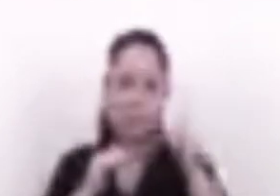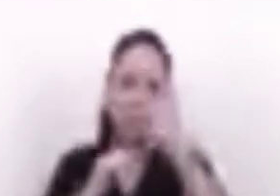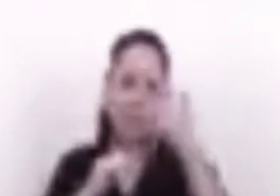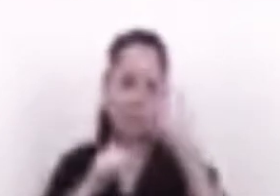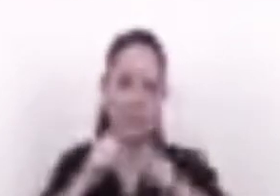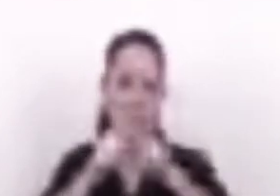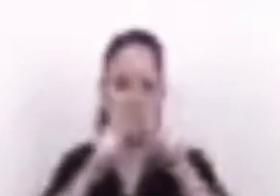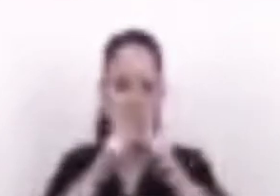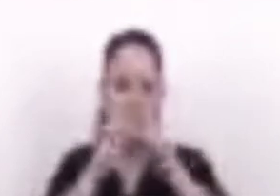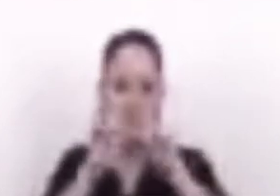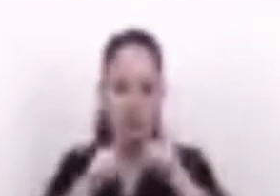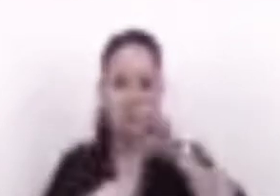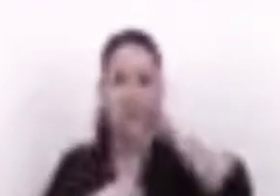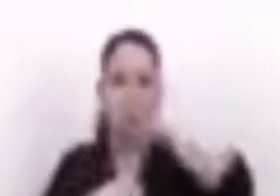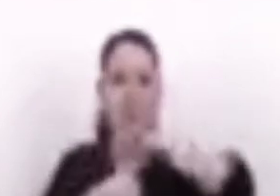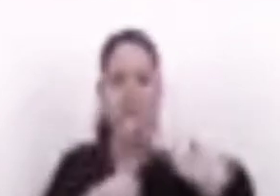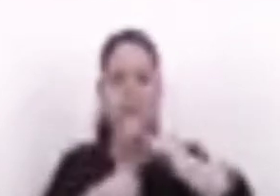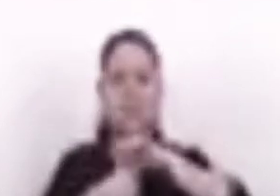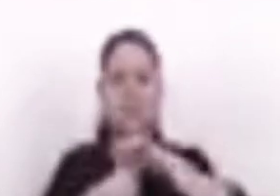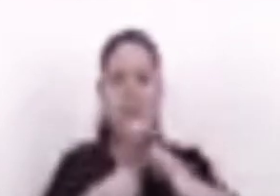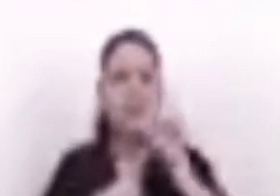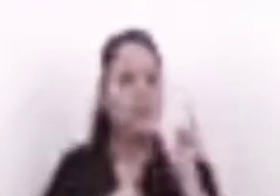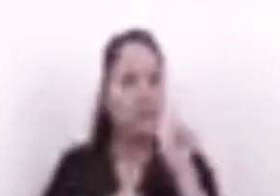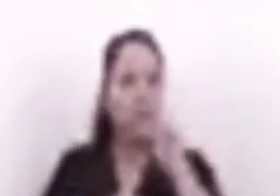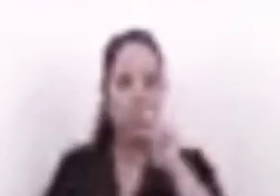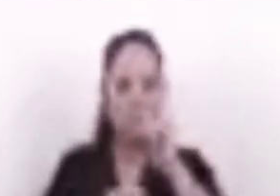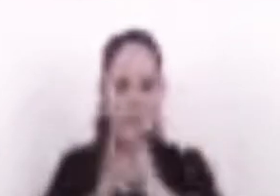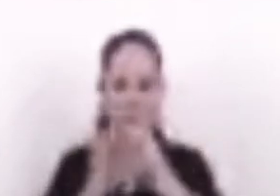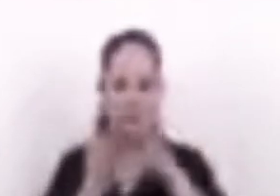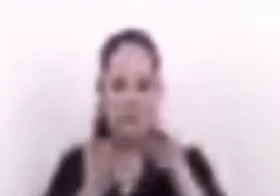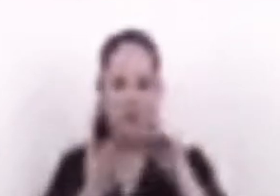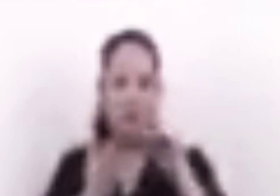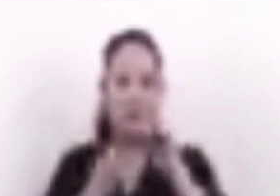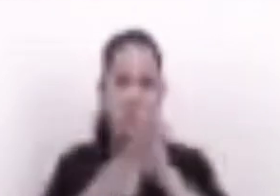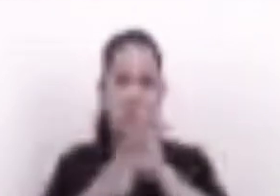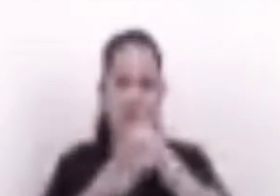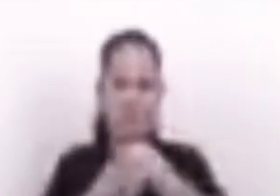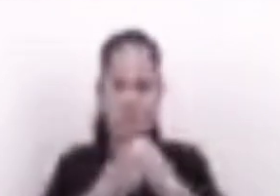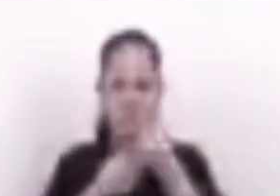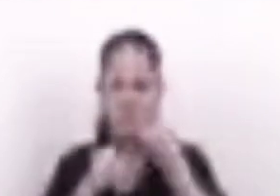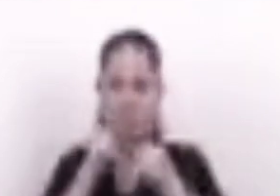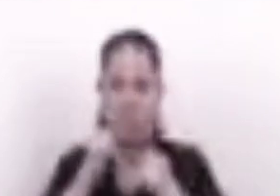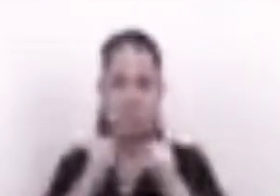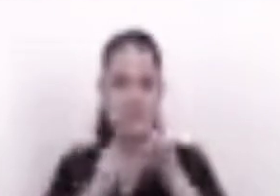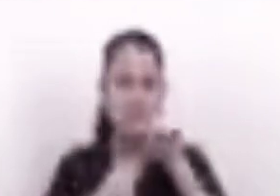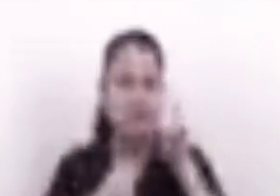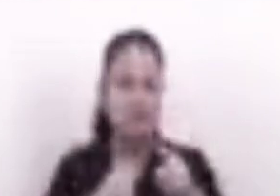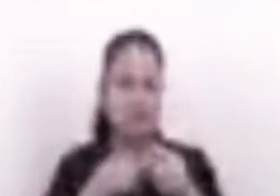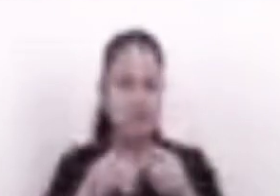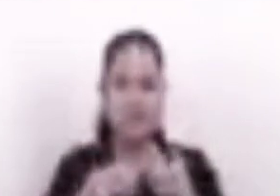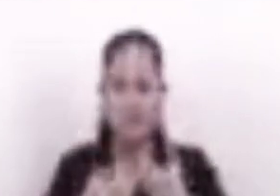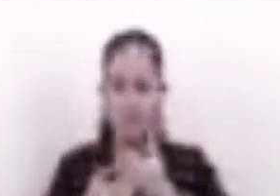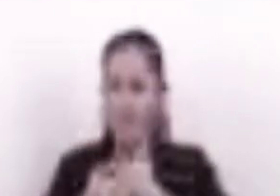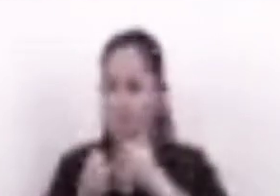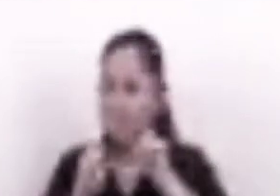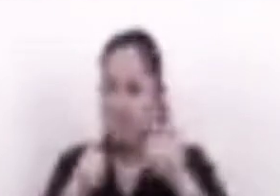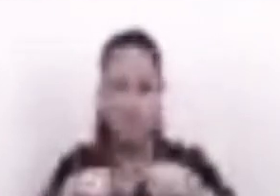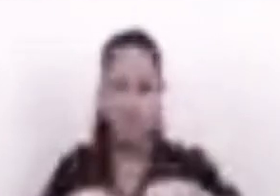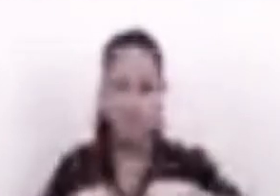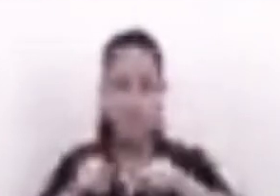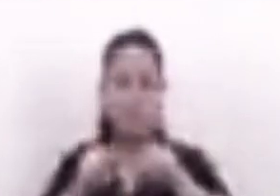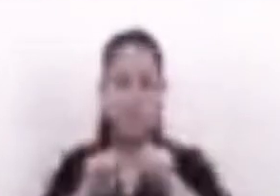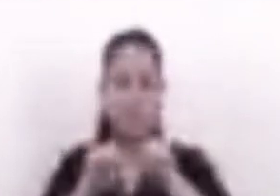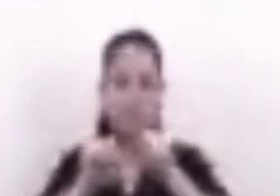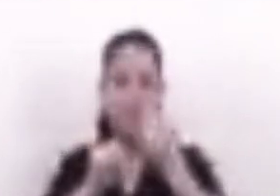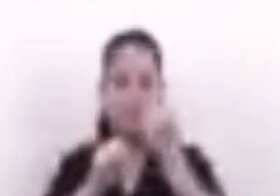punto, que se puede votar sin DUI, con pasaporte o con DUI vencido. Entonces la pregunta es, ¿cómo vamos a evitar que voten los